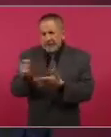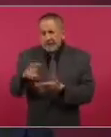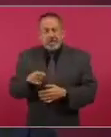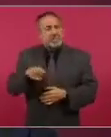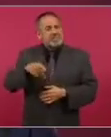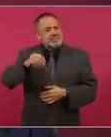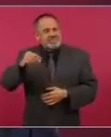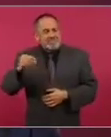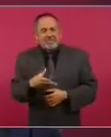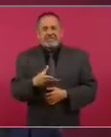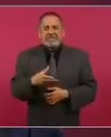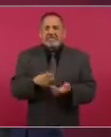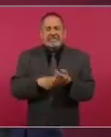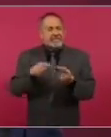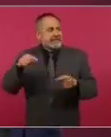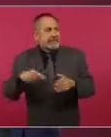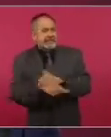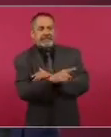formas,